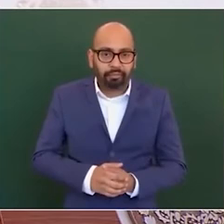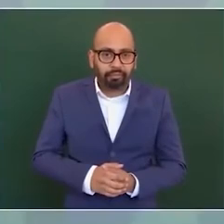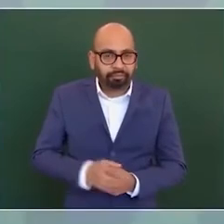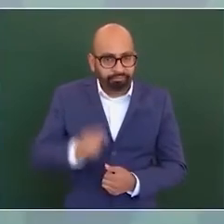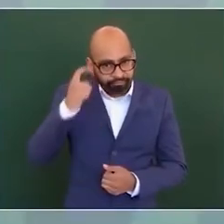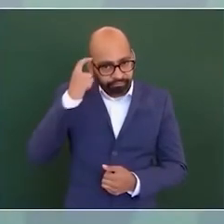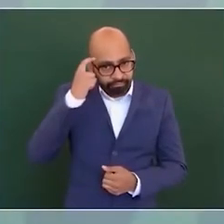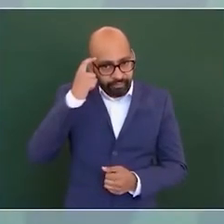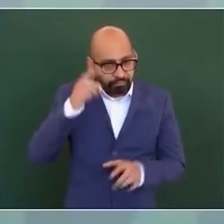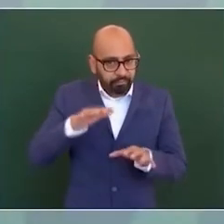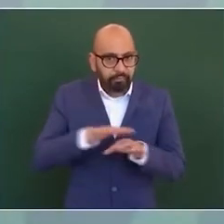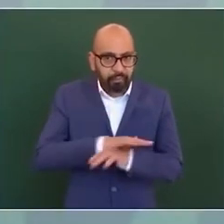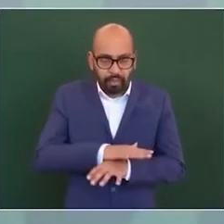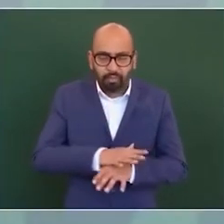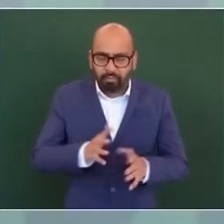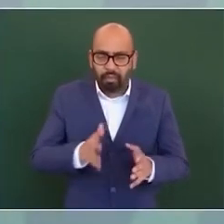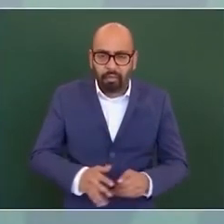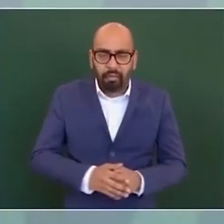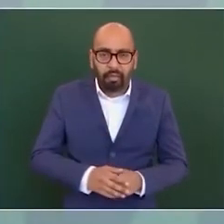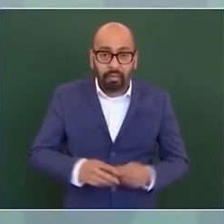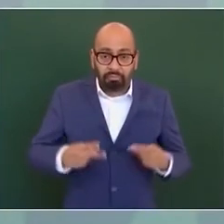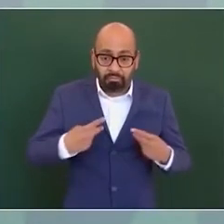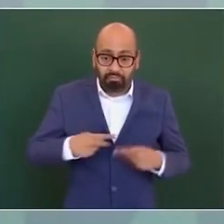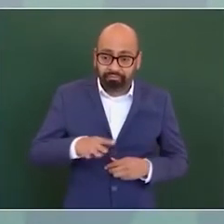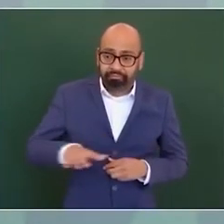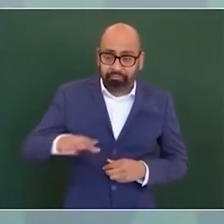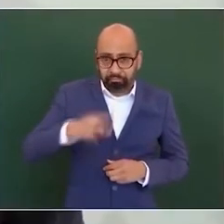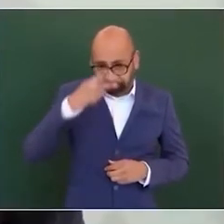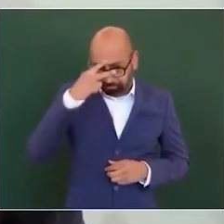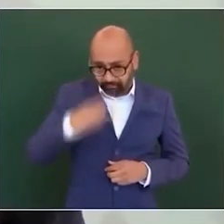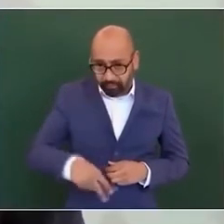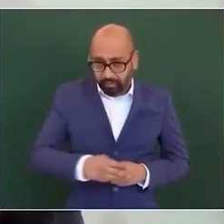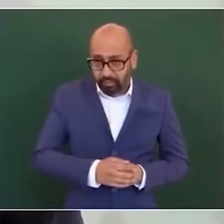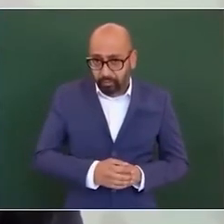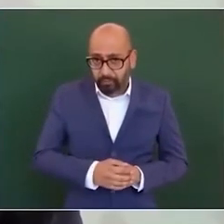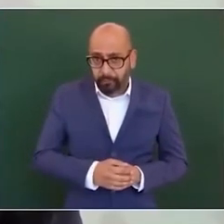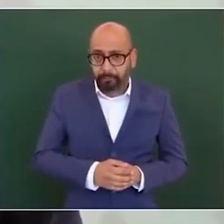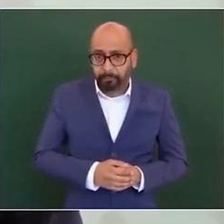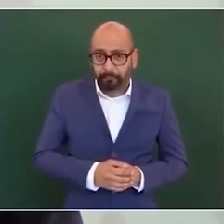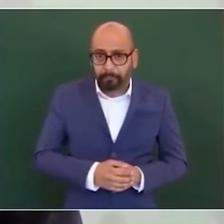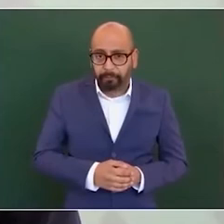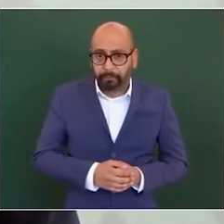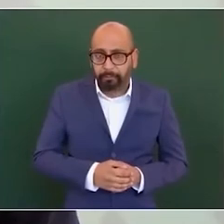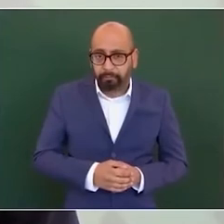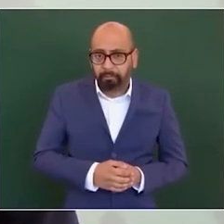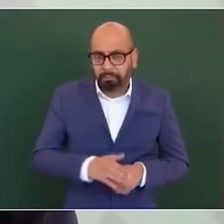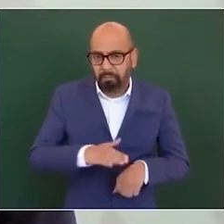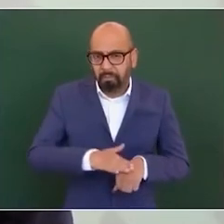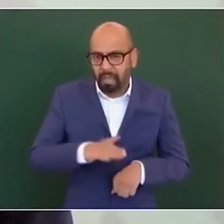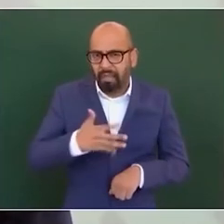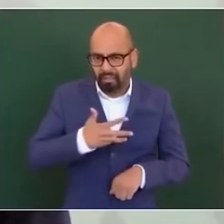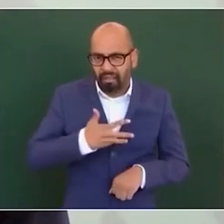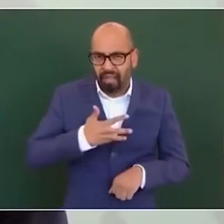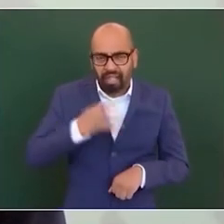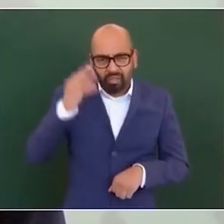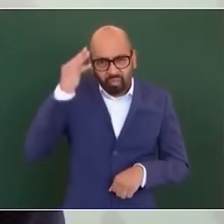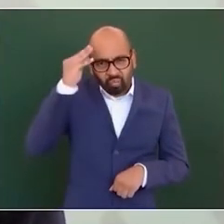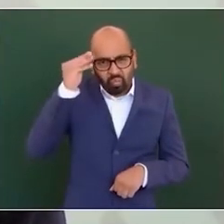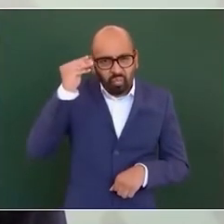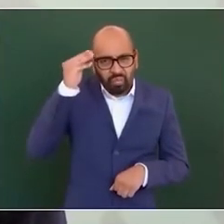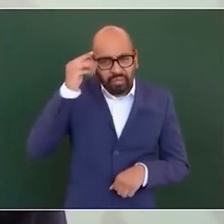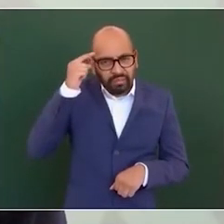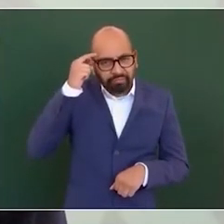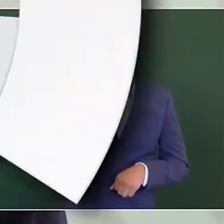de mentalidad. El pueblo de México es de los pueblos con más conciencia en el mundo.